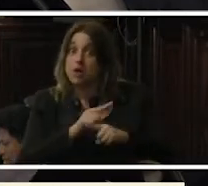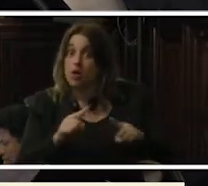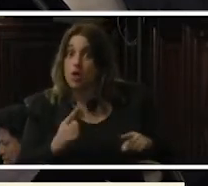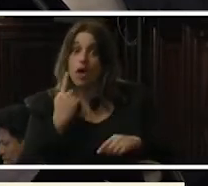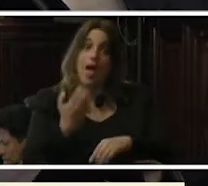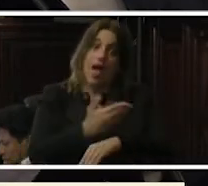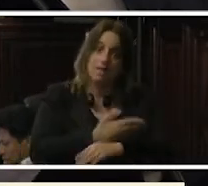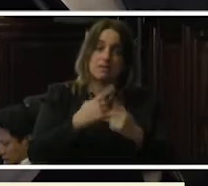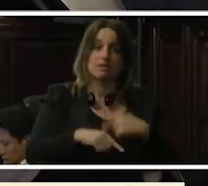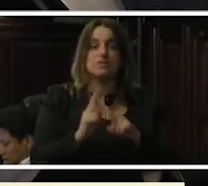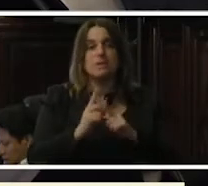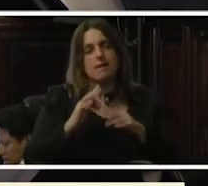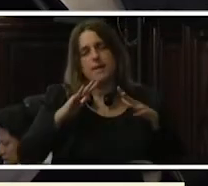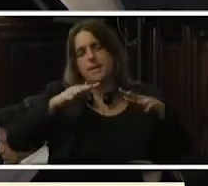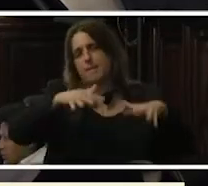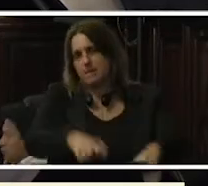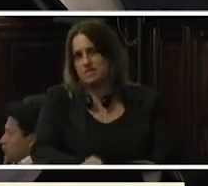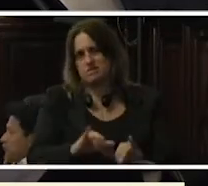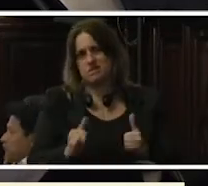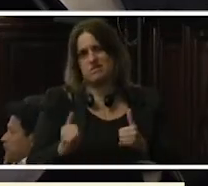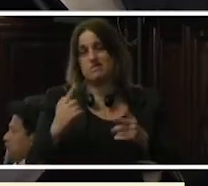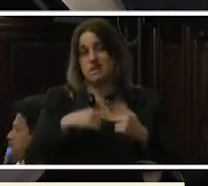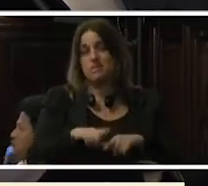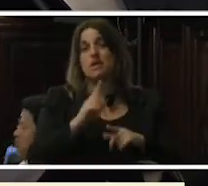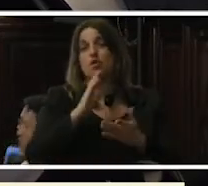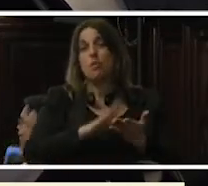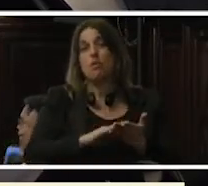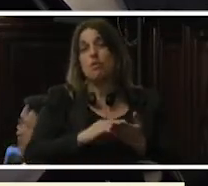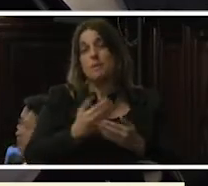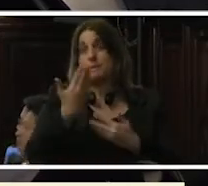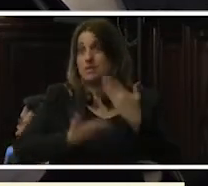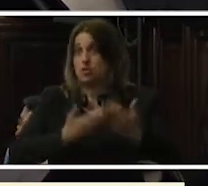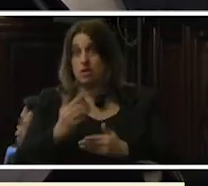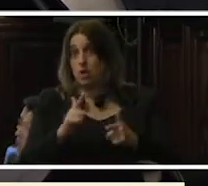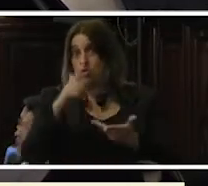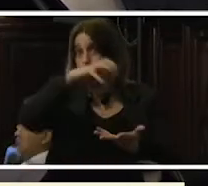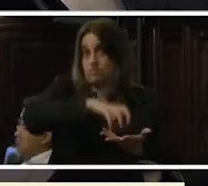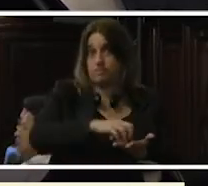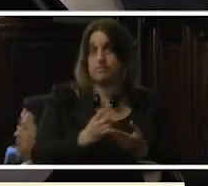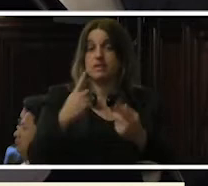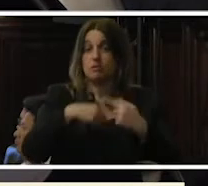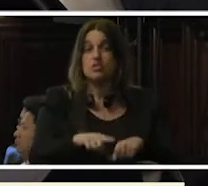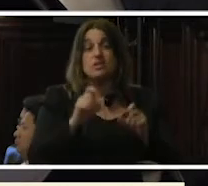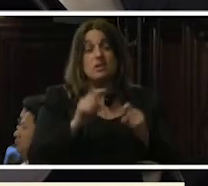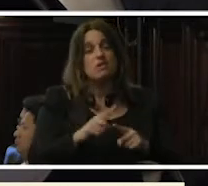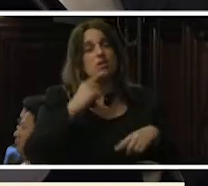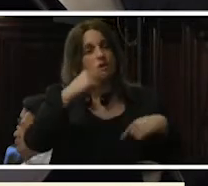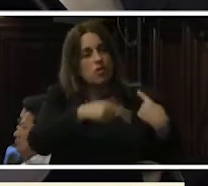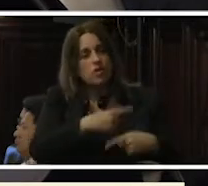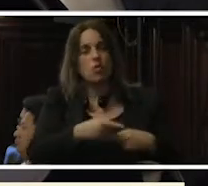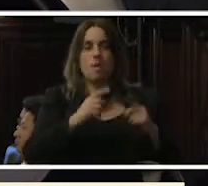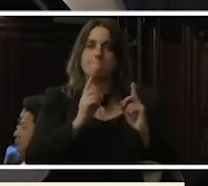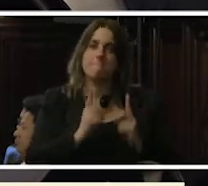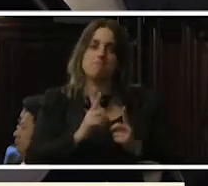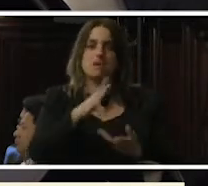informado, la invasión de inmuebles indígenas ya titulados, así como la presencia de terceros en ese territorio. La persistencia de tales amenazas y la